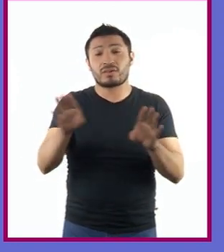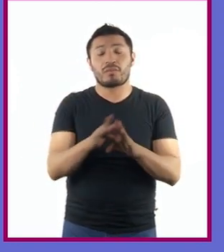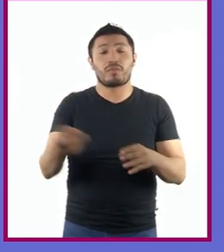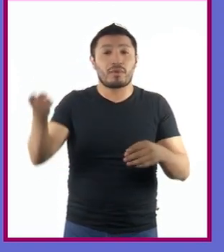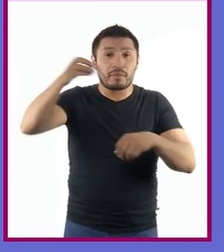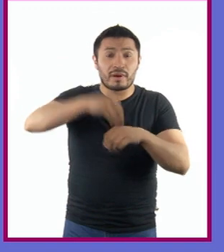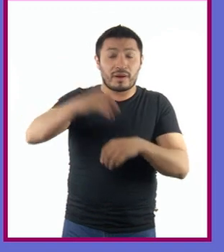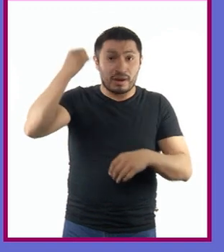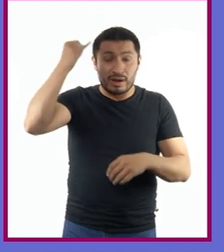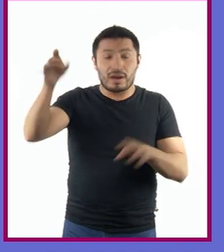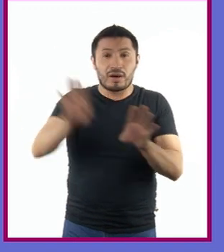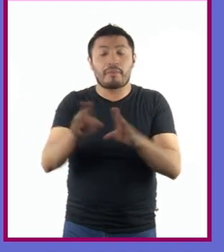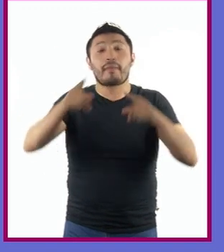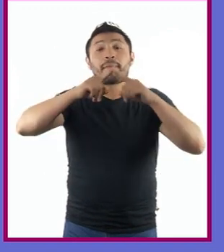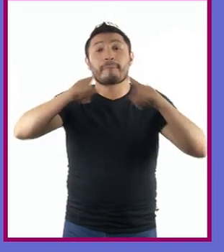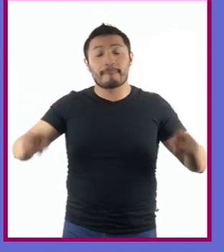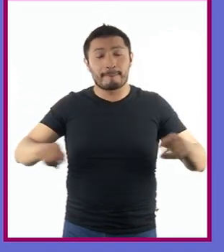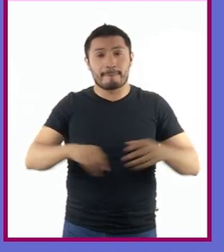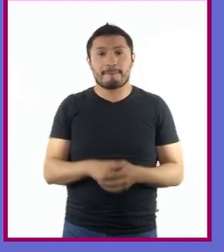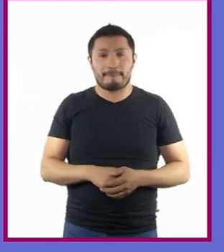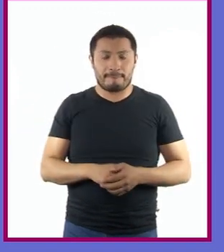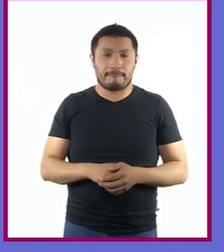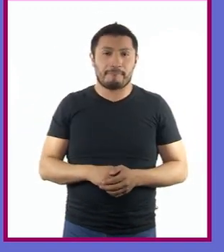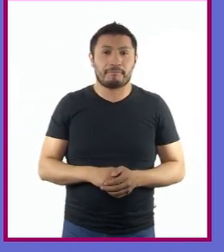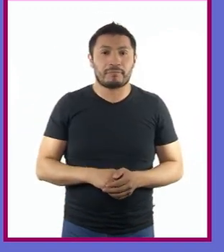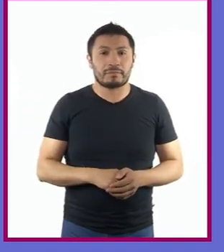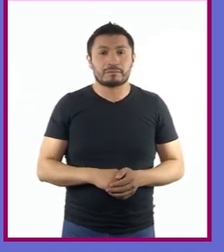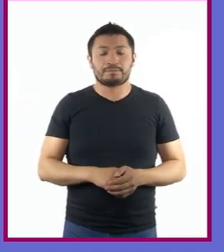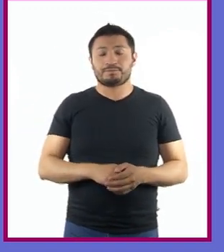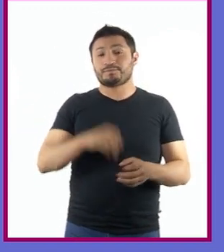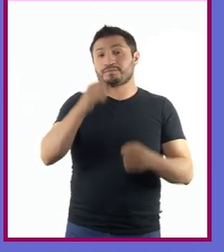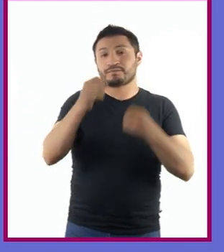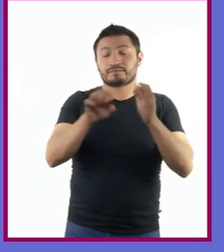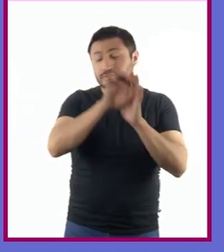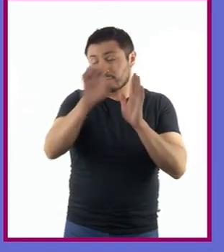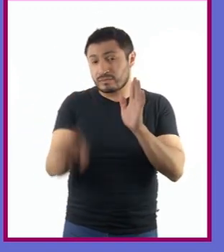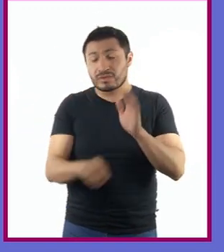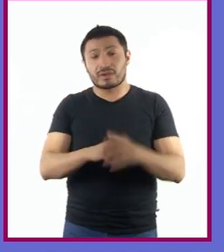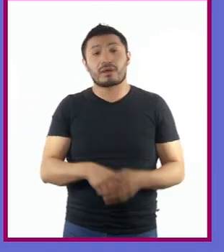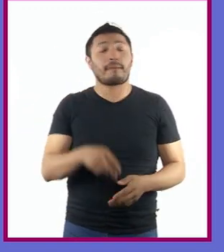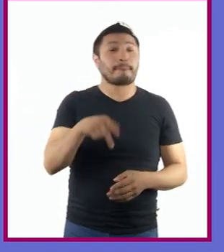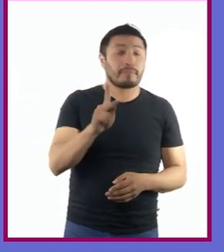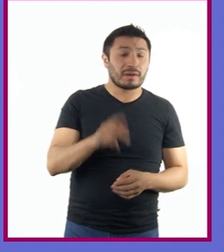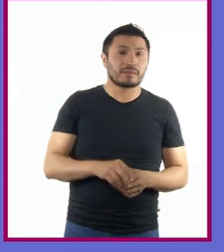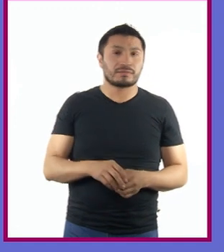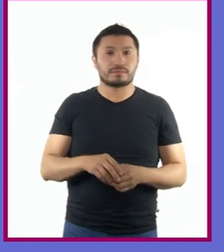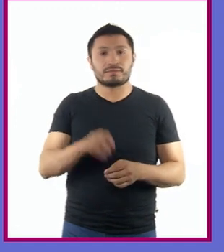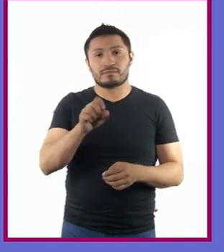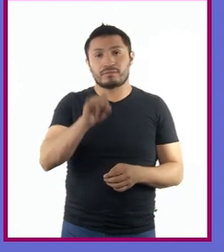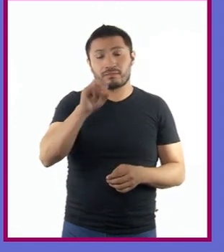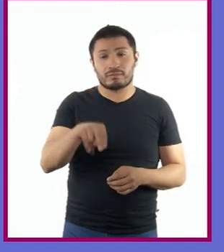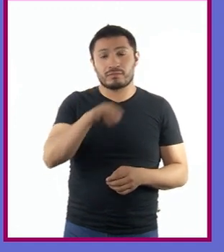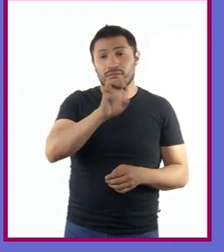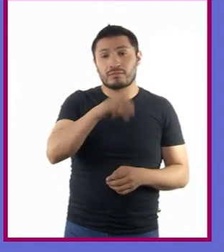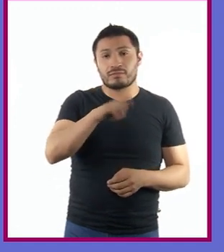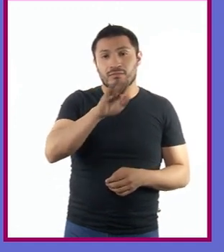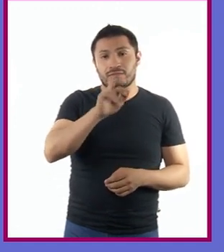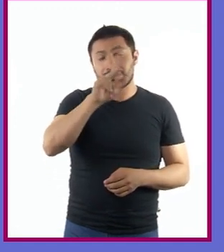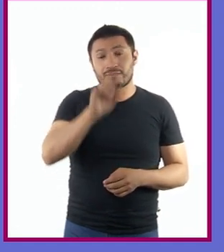que contrastan o refutan afirmaciones hechas con anterioridad. Algunos ejemplos son: pero, sin embargo, no